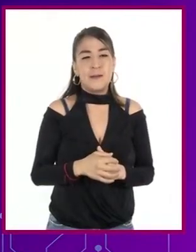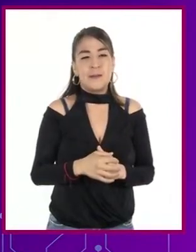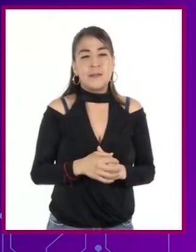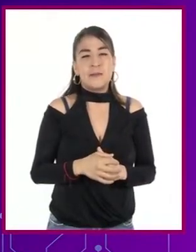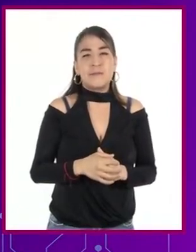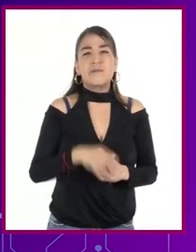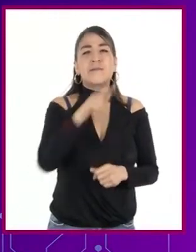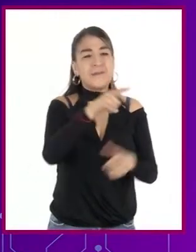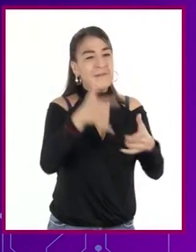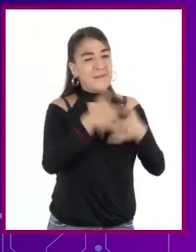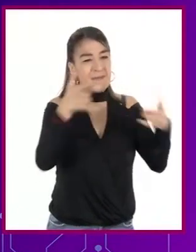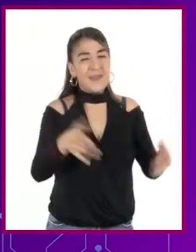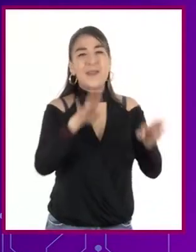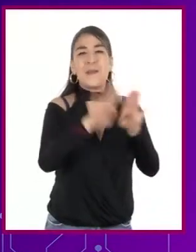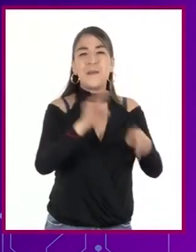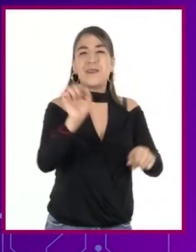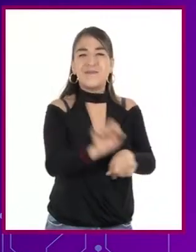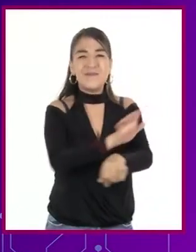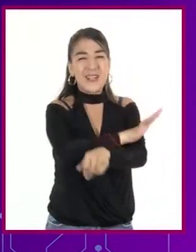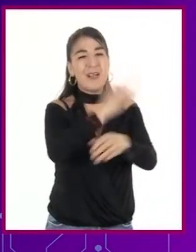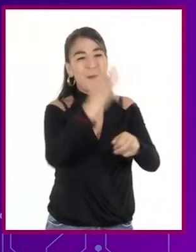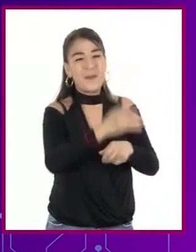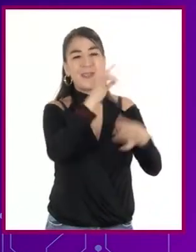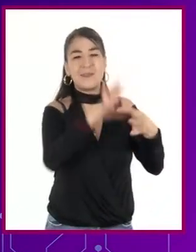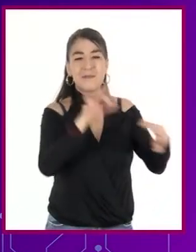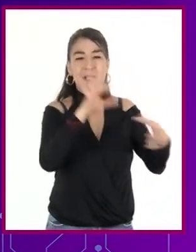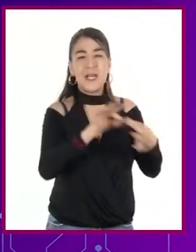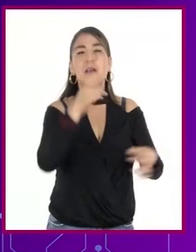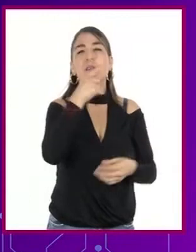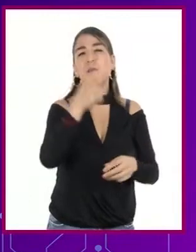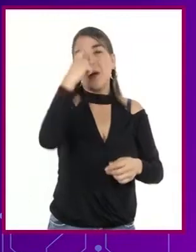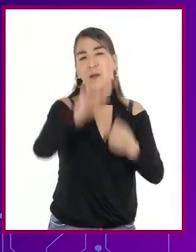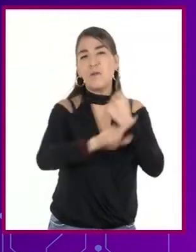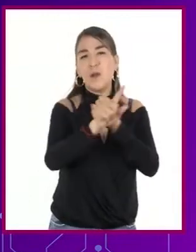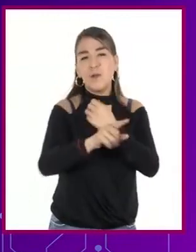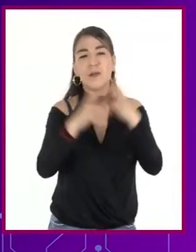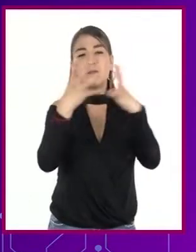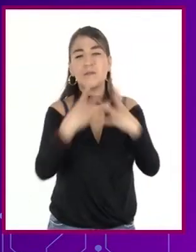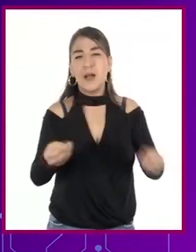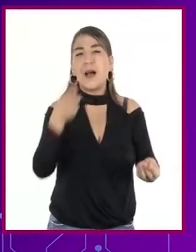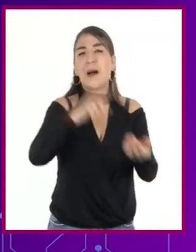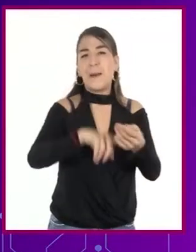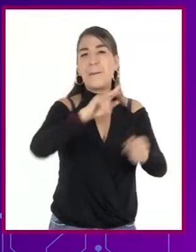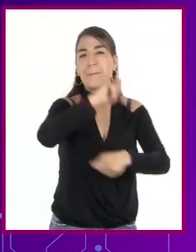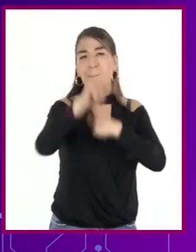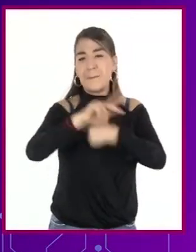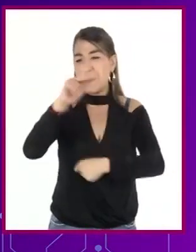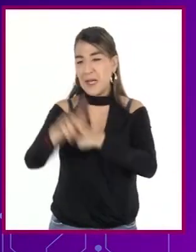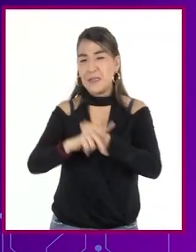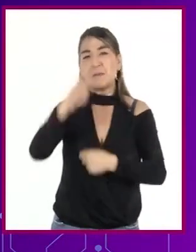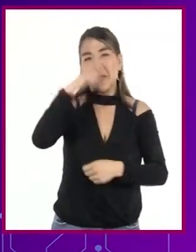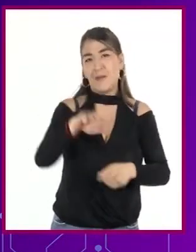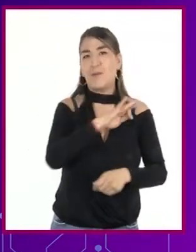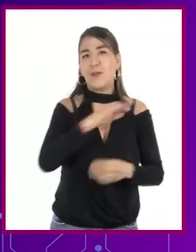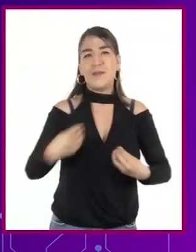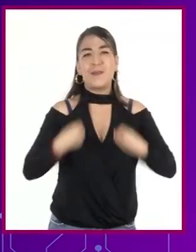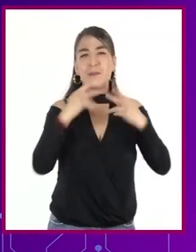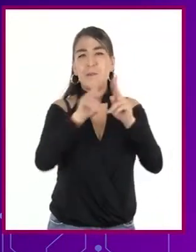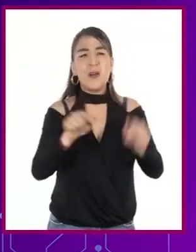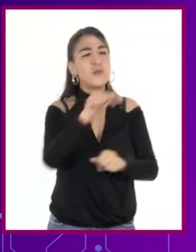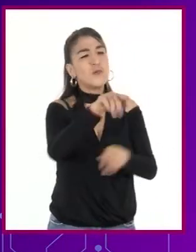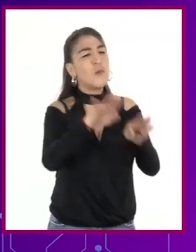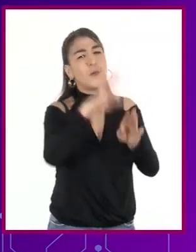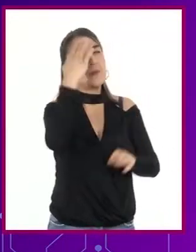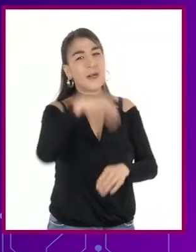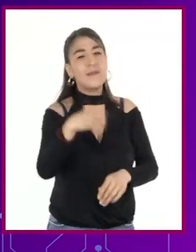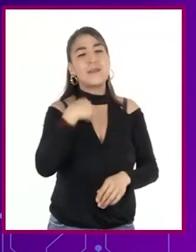¡Qué historias! Me tienes muy emocionado con todo lo que me dices. ¿Resolver conflictos entre naciones para poder vivir en paz? ¿Cómo te interesaste tanto en el tema?